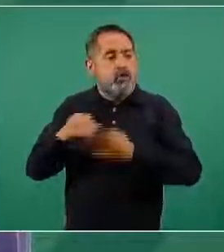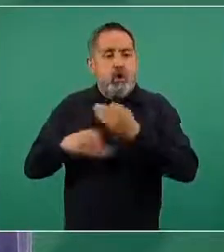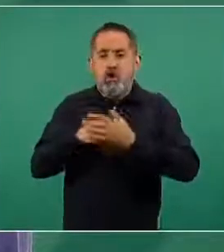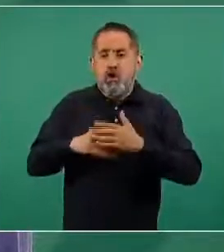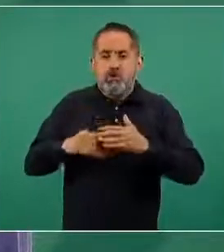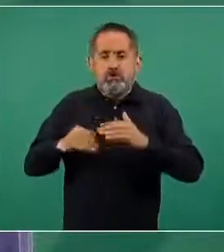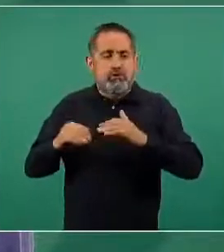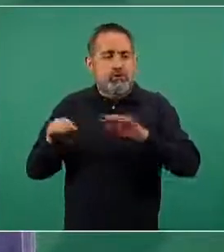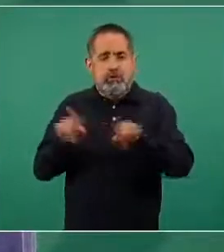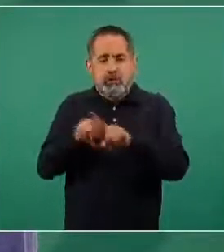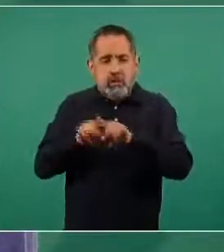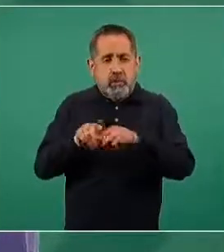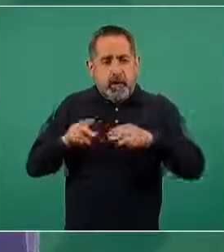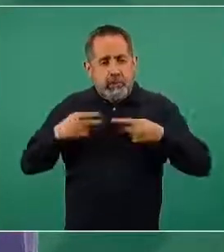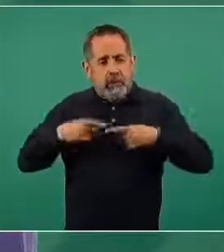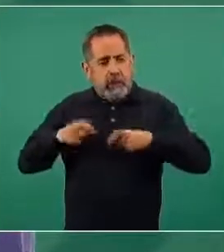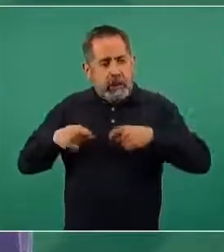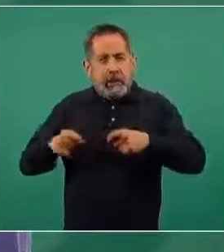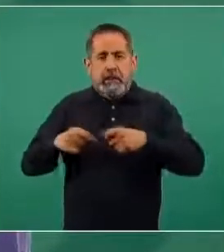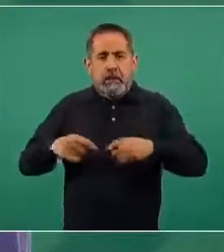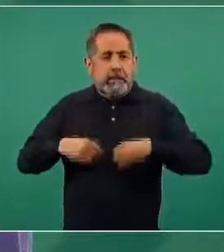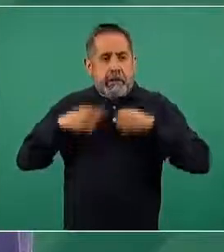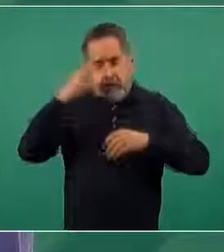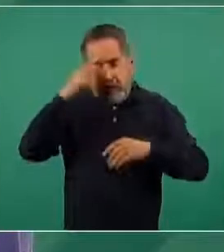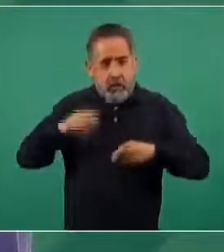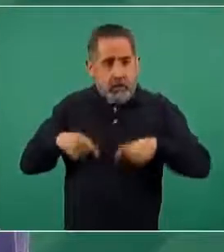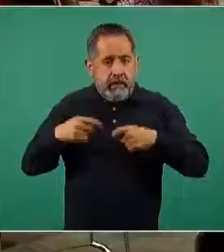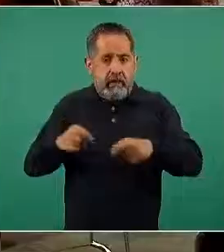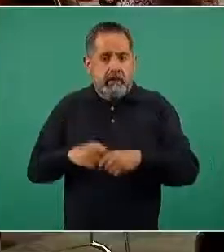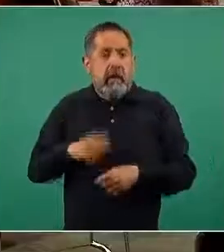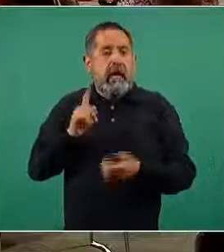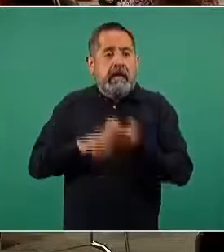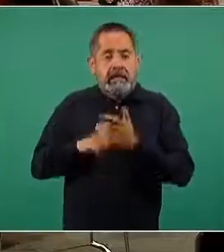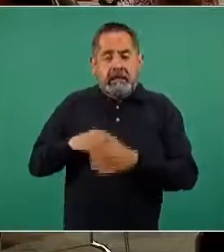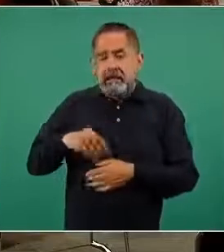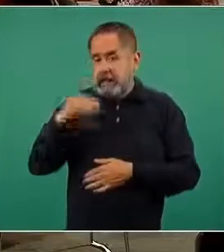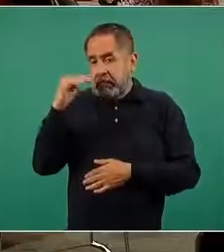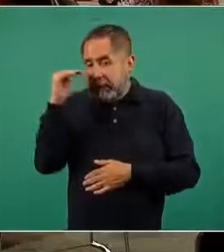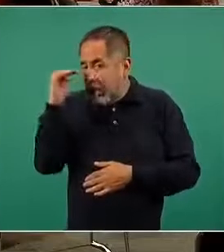todos las personas que estamos viviendo en México. Es un programa gratuito,